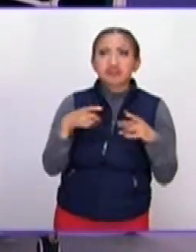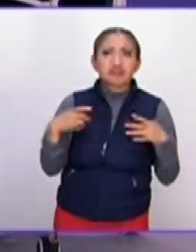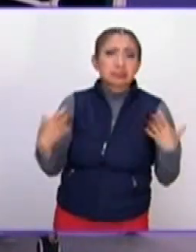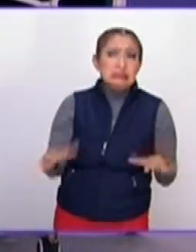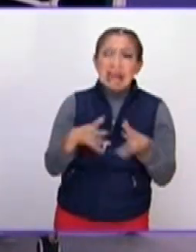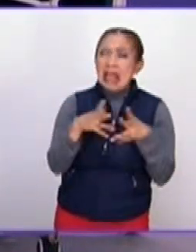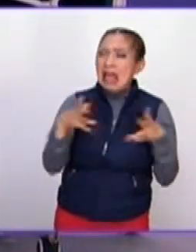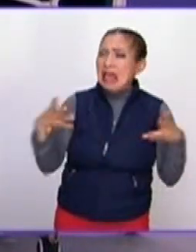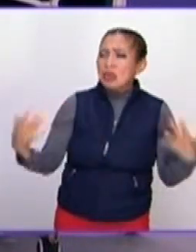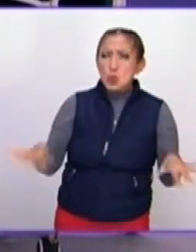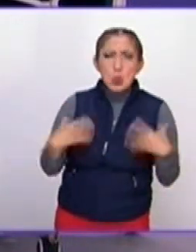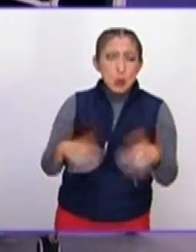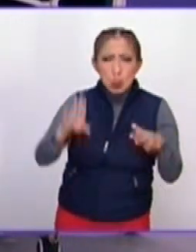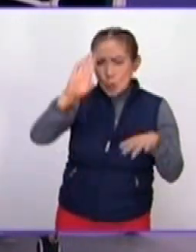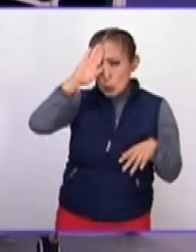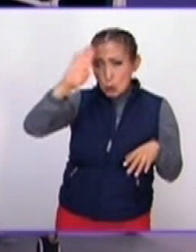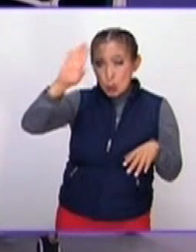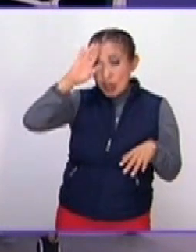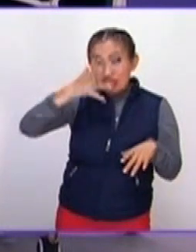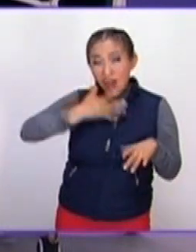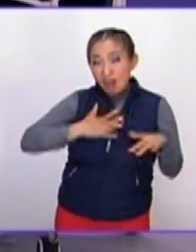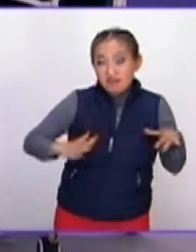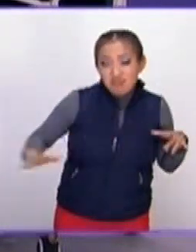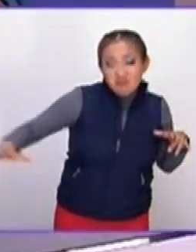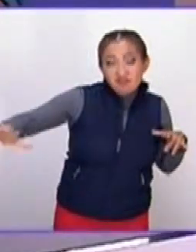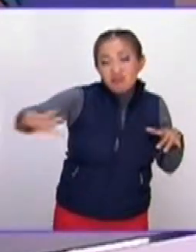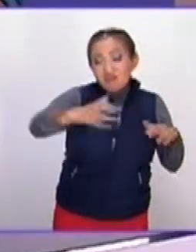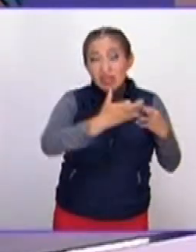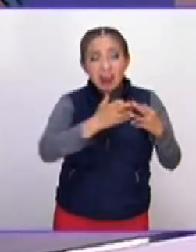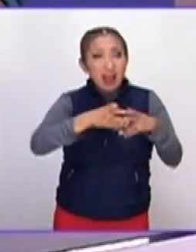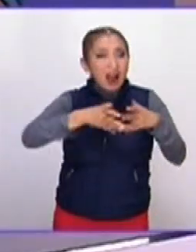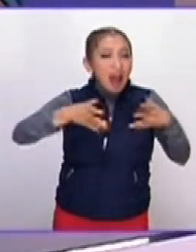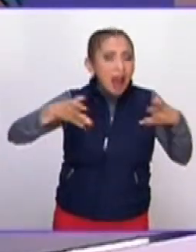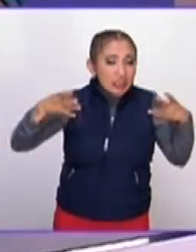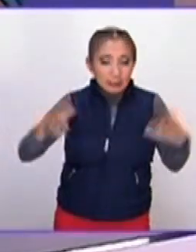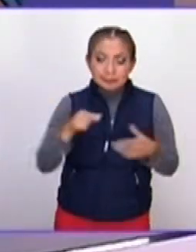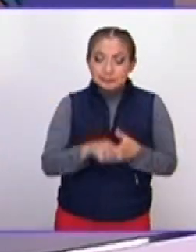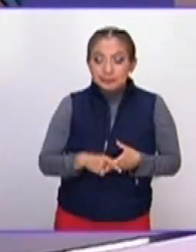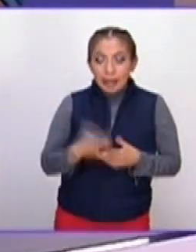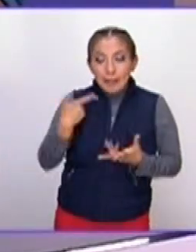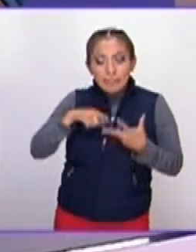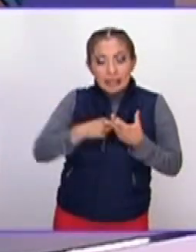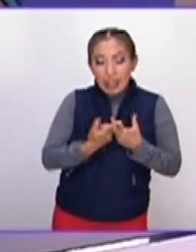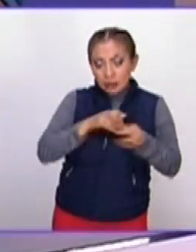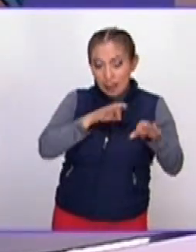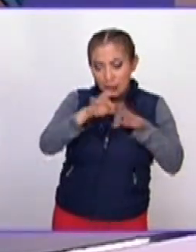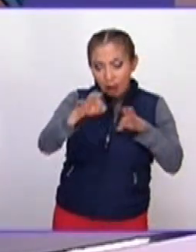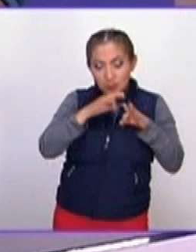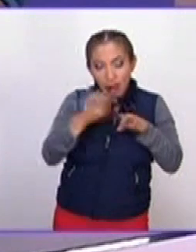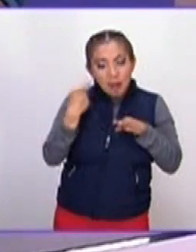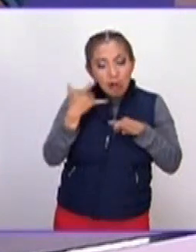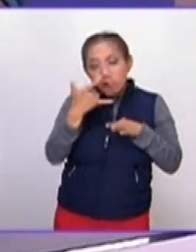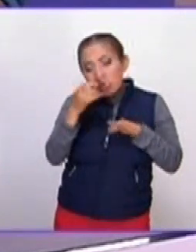algo gigantesco, ocupa un territorio muy amplio. Empezaron por los trabajos de